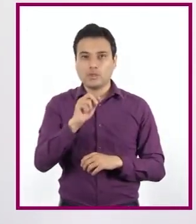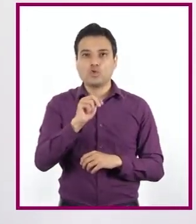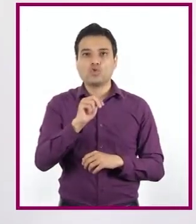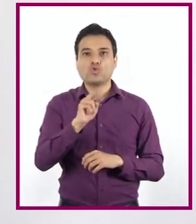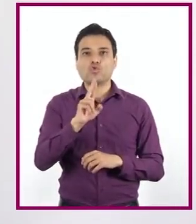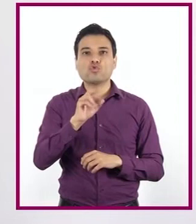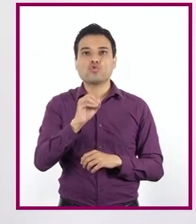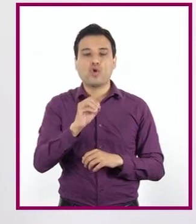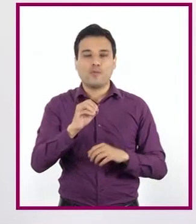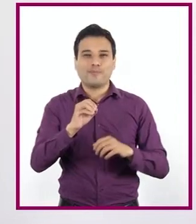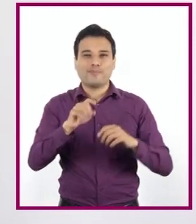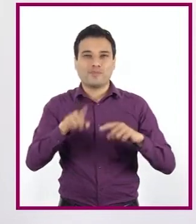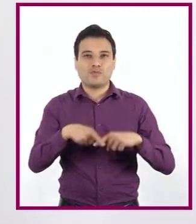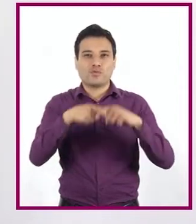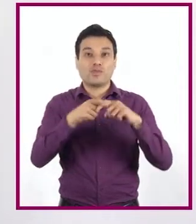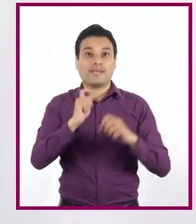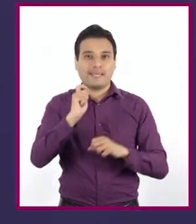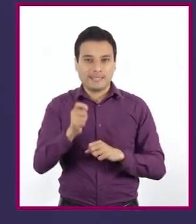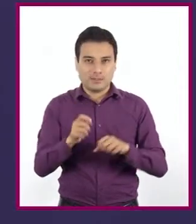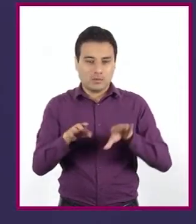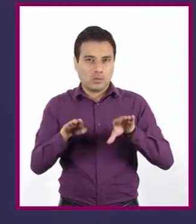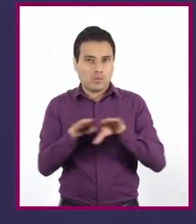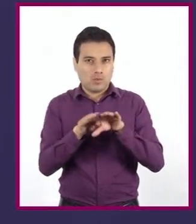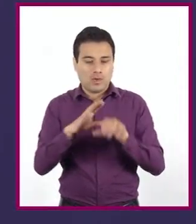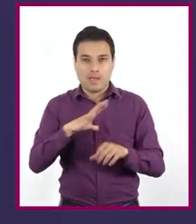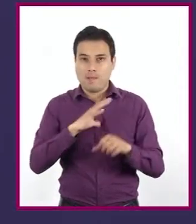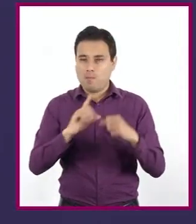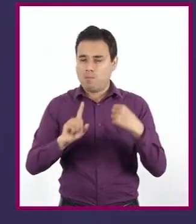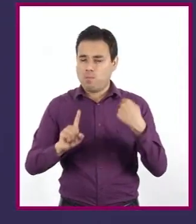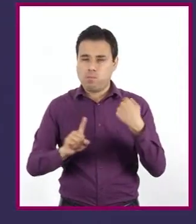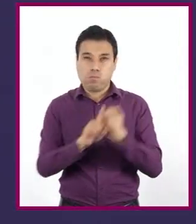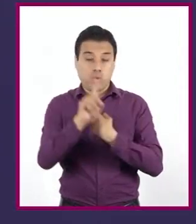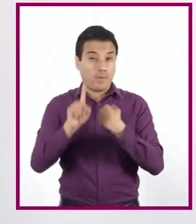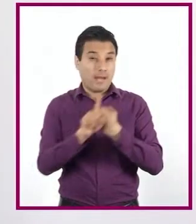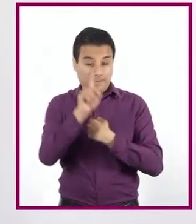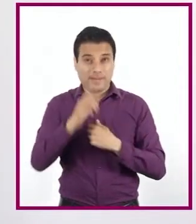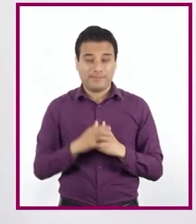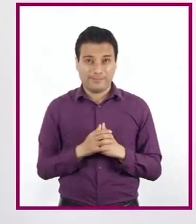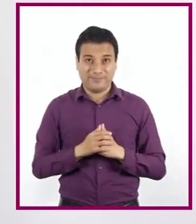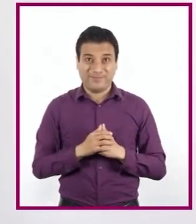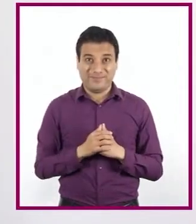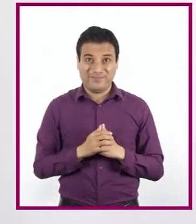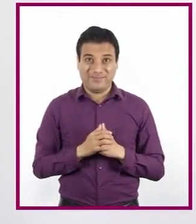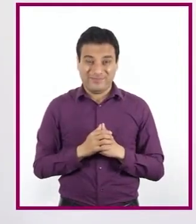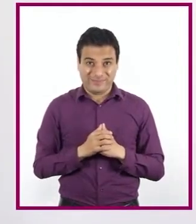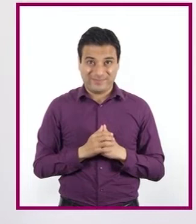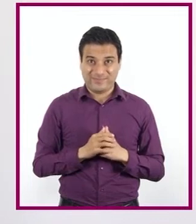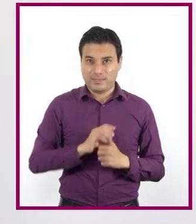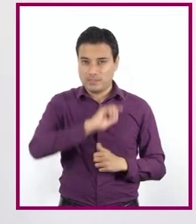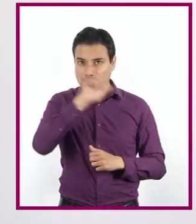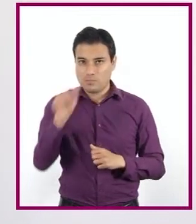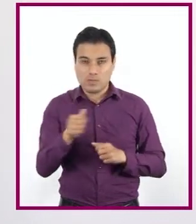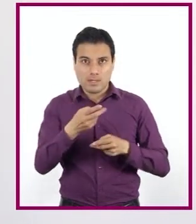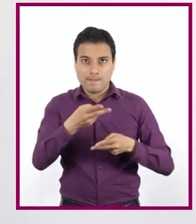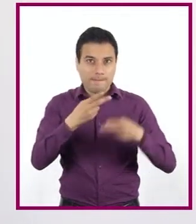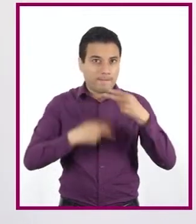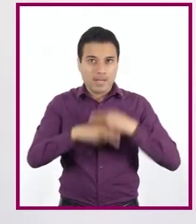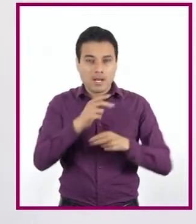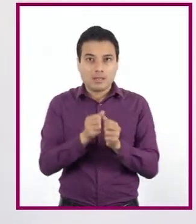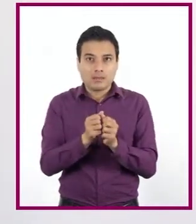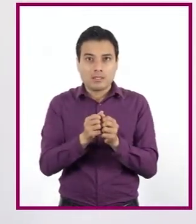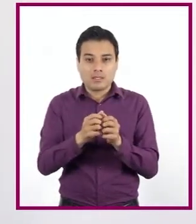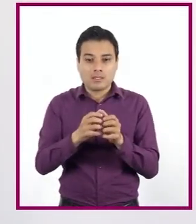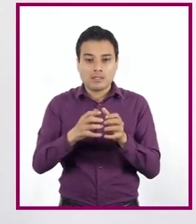el que 2 deseos opuestos chocan entre sí y que al ser incompatibles desatarán el desarrollo, puesto que